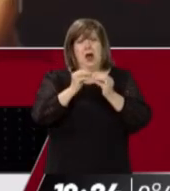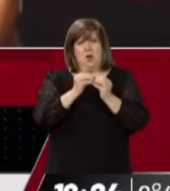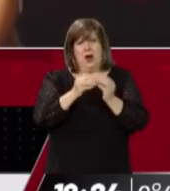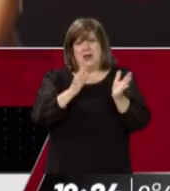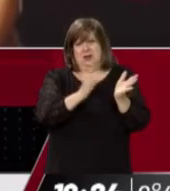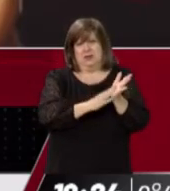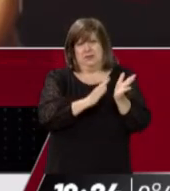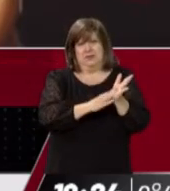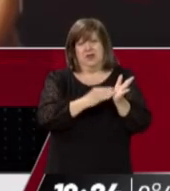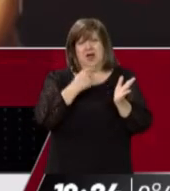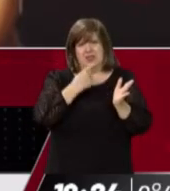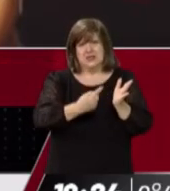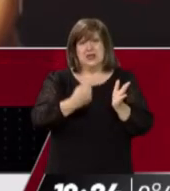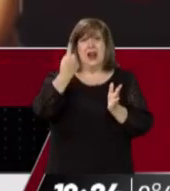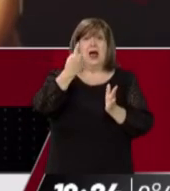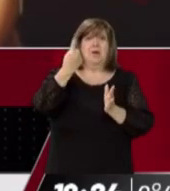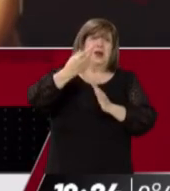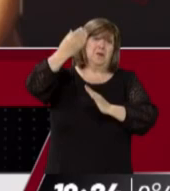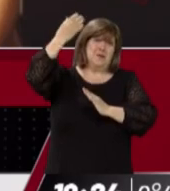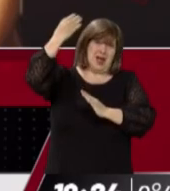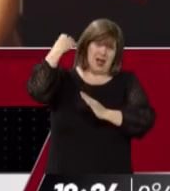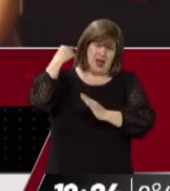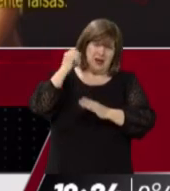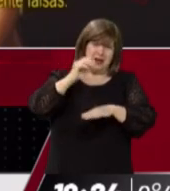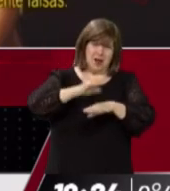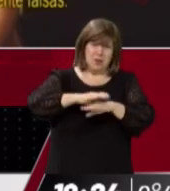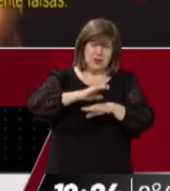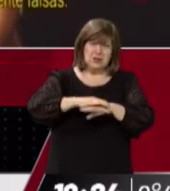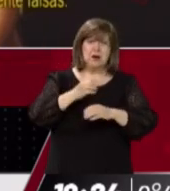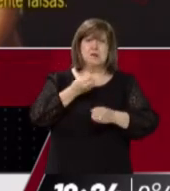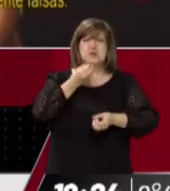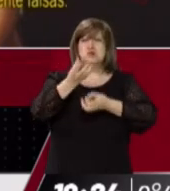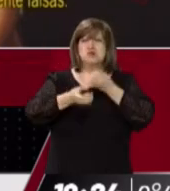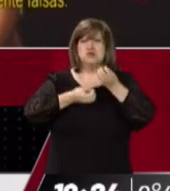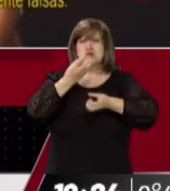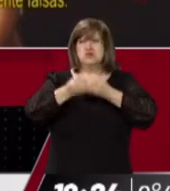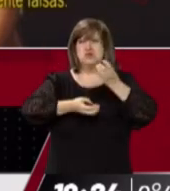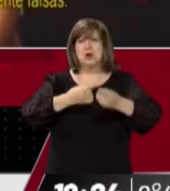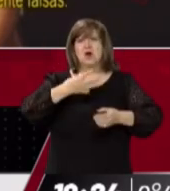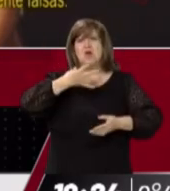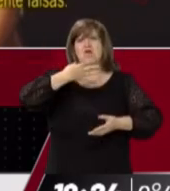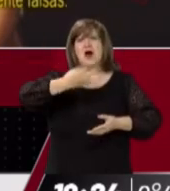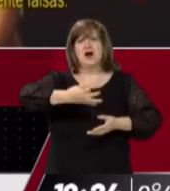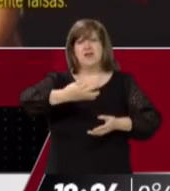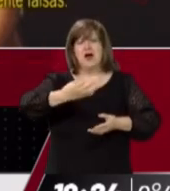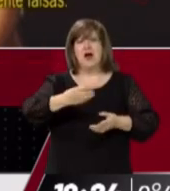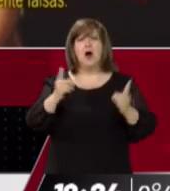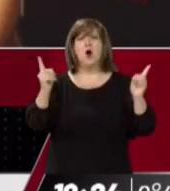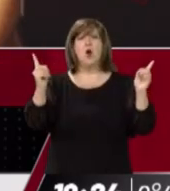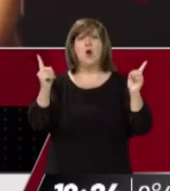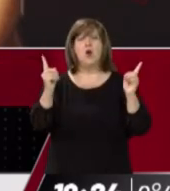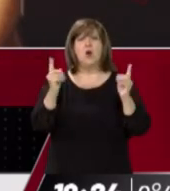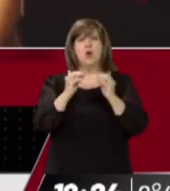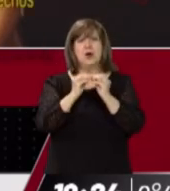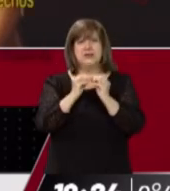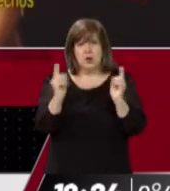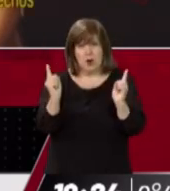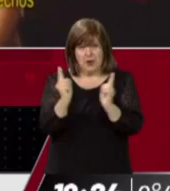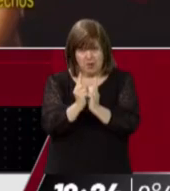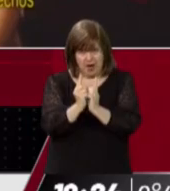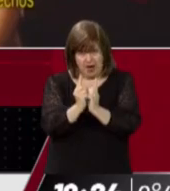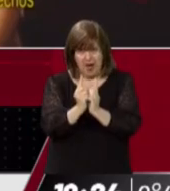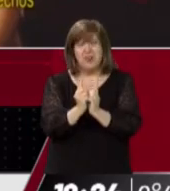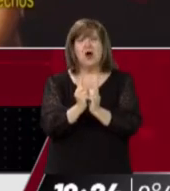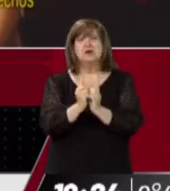confesó que todo lo que pasaba dentro del instituto era verdad en un juicio abreviado recordemos juicio